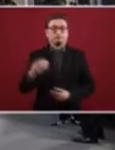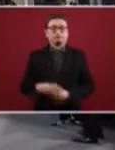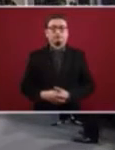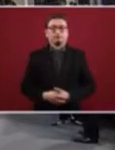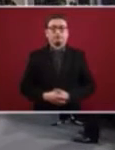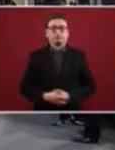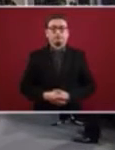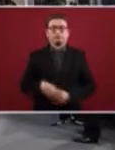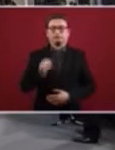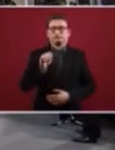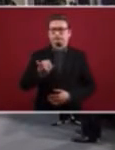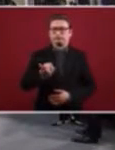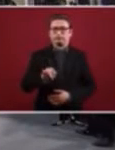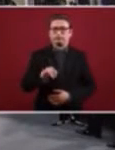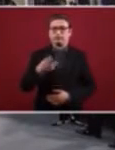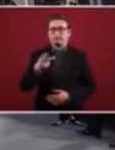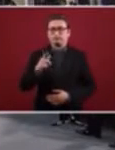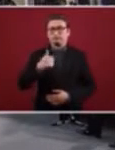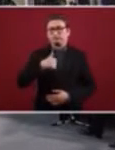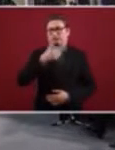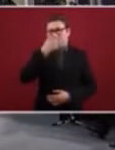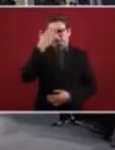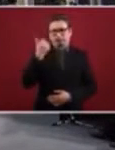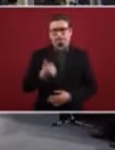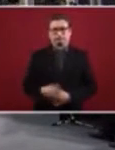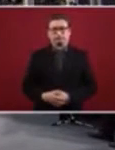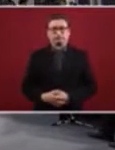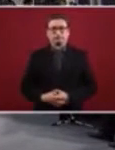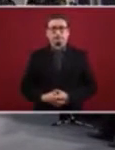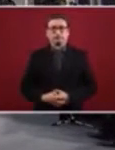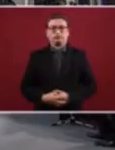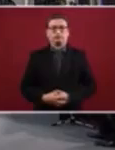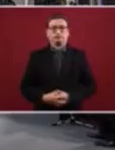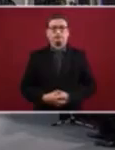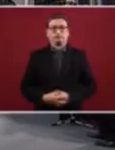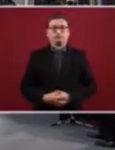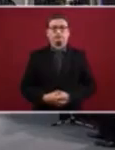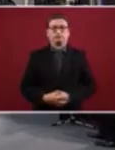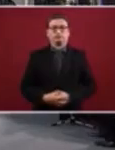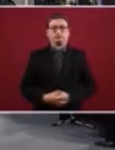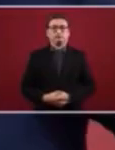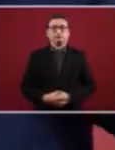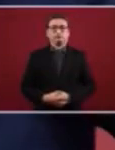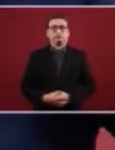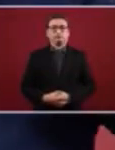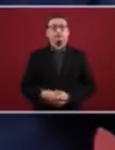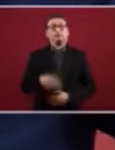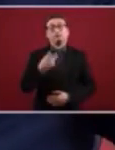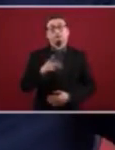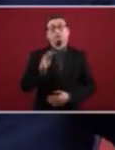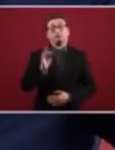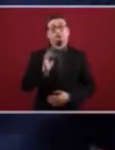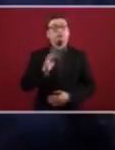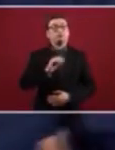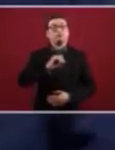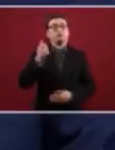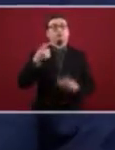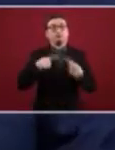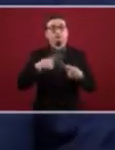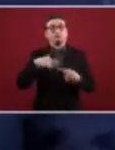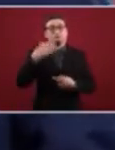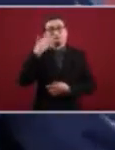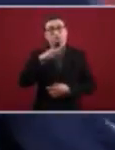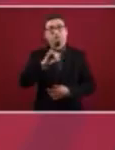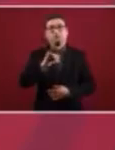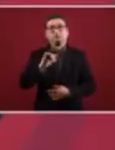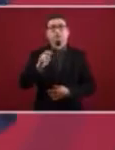Sí, pero yo no lo sabía, por ejemplo. Ya, pero a lo mejor sí lo sabía la gente.